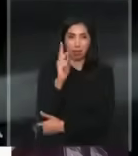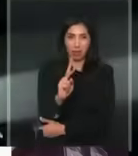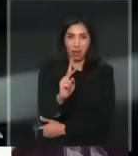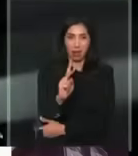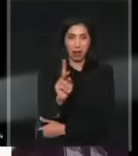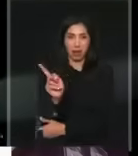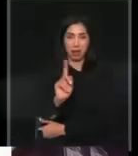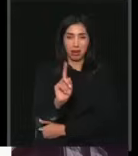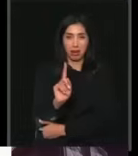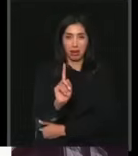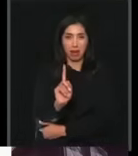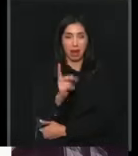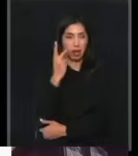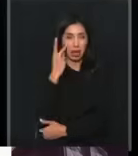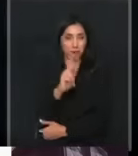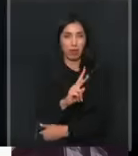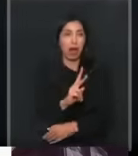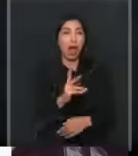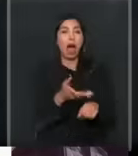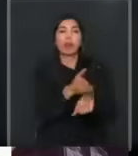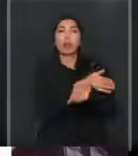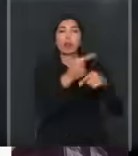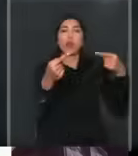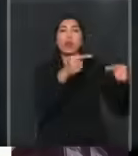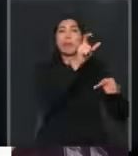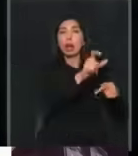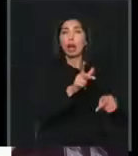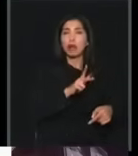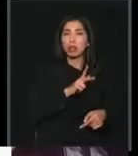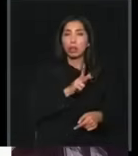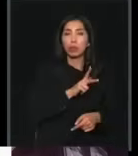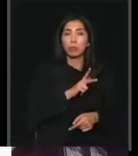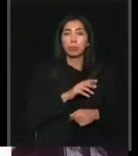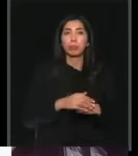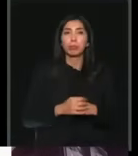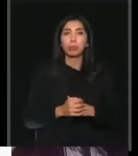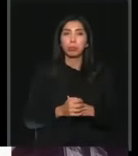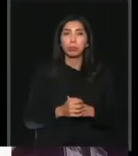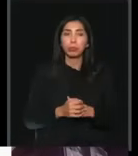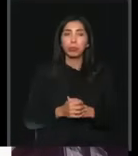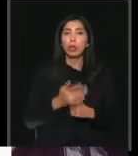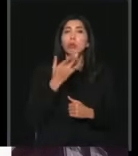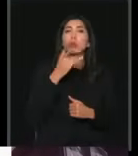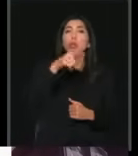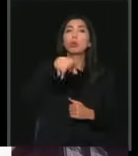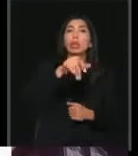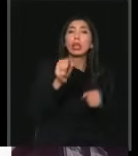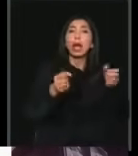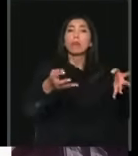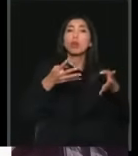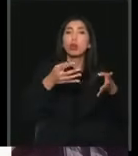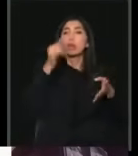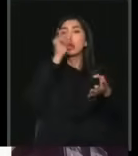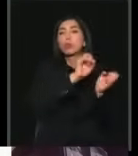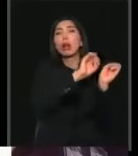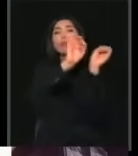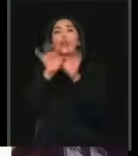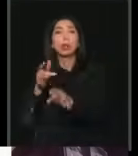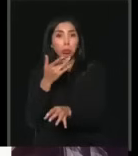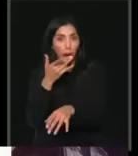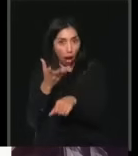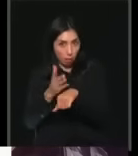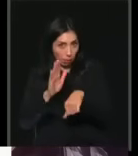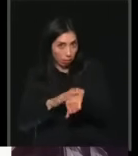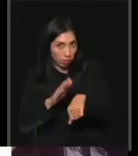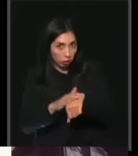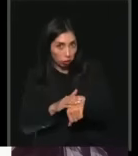tenían. No, si tal como le digo, es por el hecho que estén votando ahí, a ver si tienen autorización o no, porque según entendemos nosotros, ese botadero,